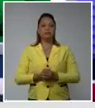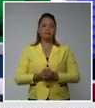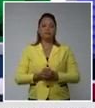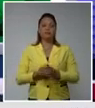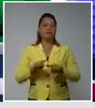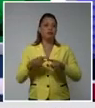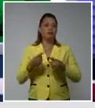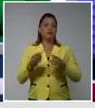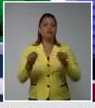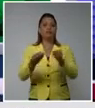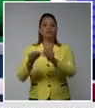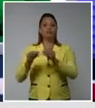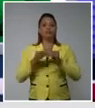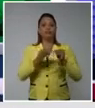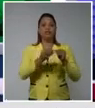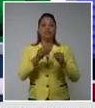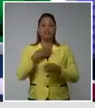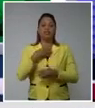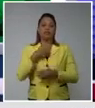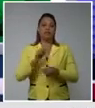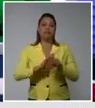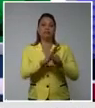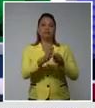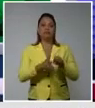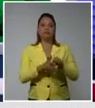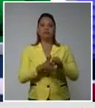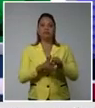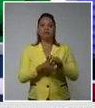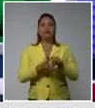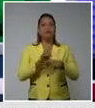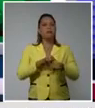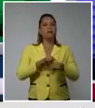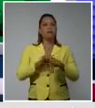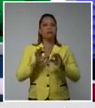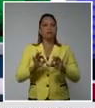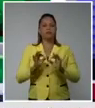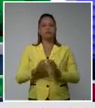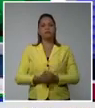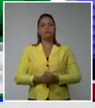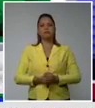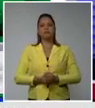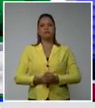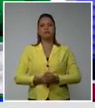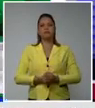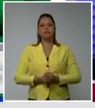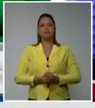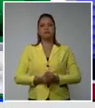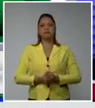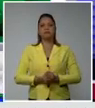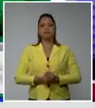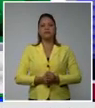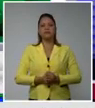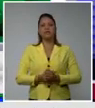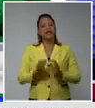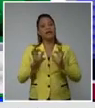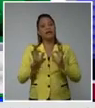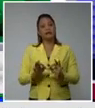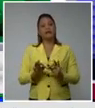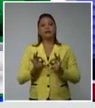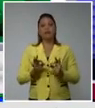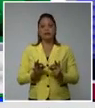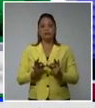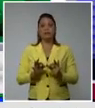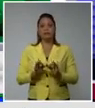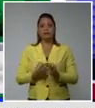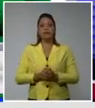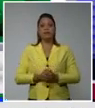tenemos en esto de COVID, en estos momentos de COVID en nuestro país. Y que realmente